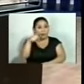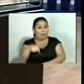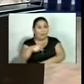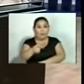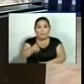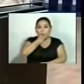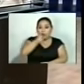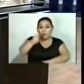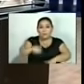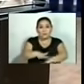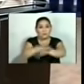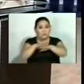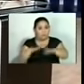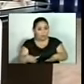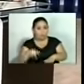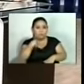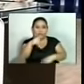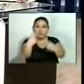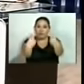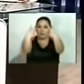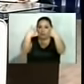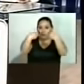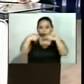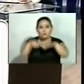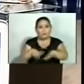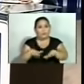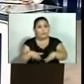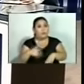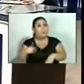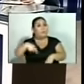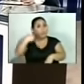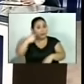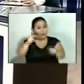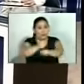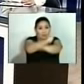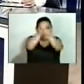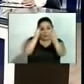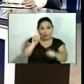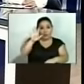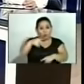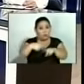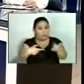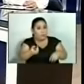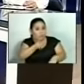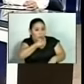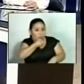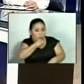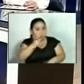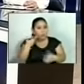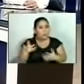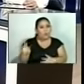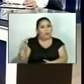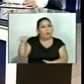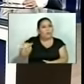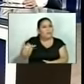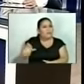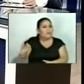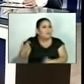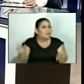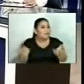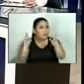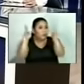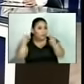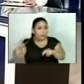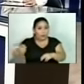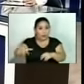Finales de entrega informativa de Noticiero Hechos. Gracias por su sintonía. Mañana a las 5:30 de la mañana estaremos aquí con más información. Le vamos a actualizar lo que está pasando actualmente en la